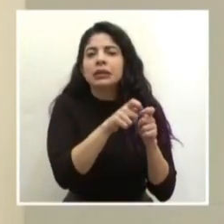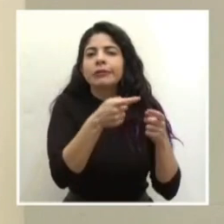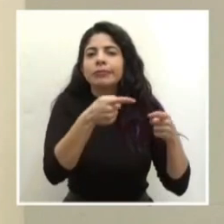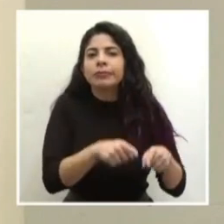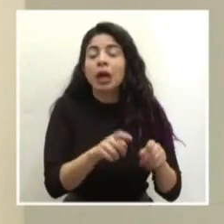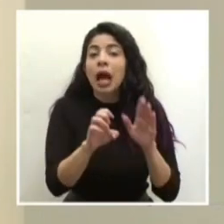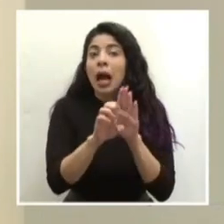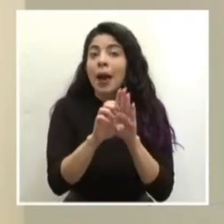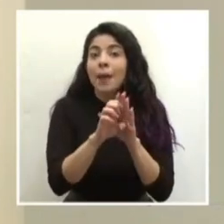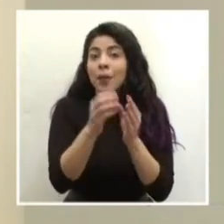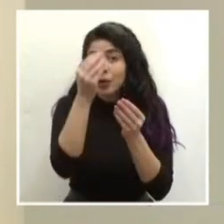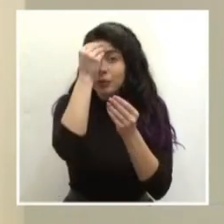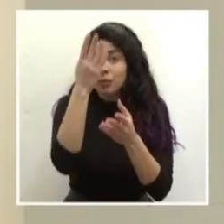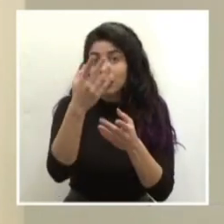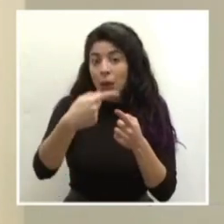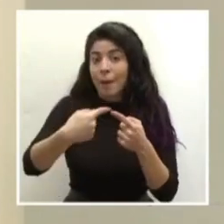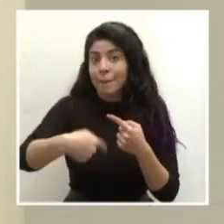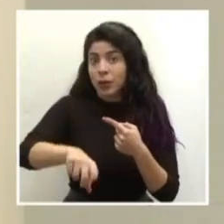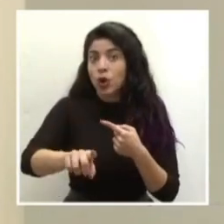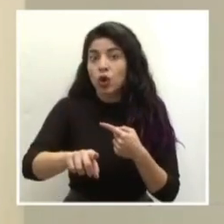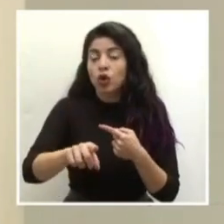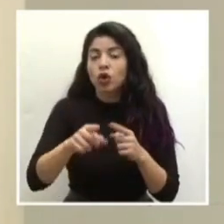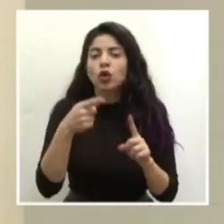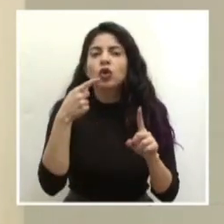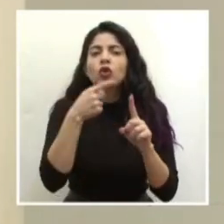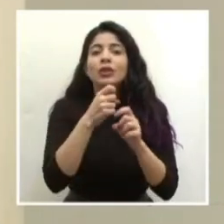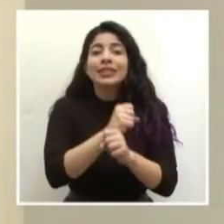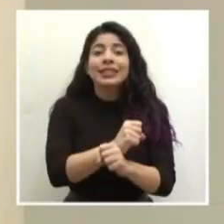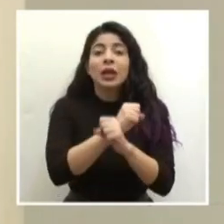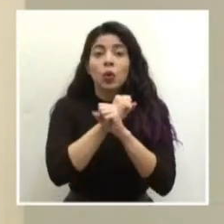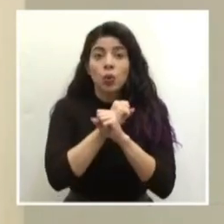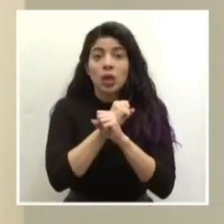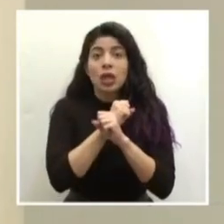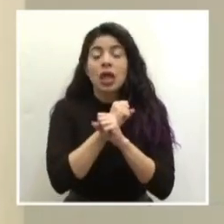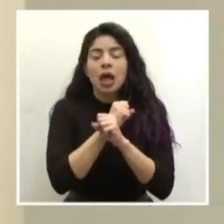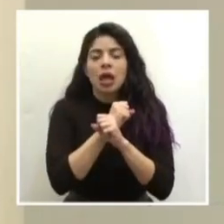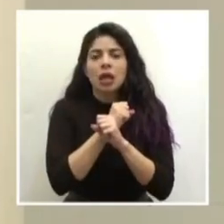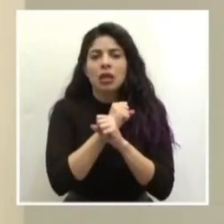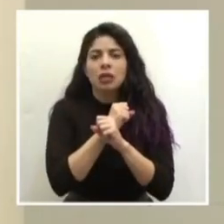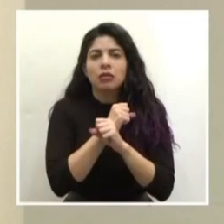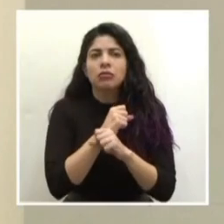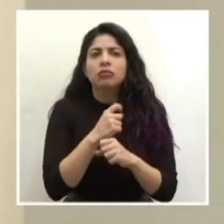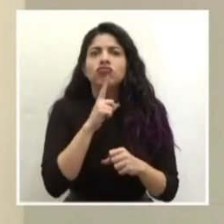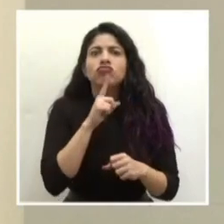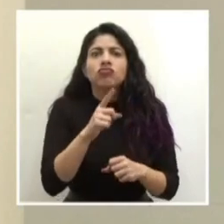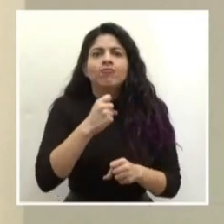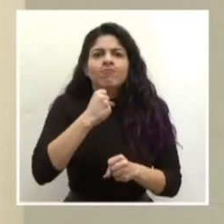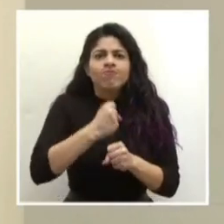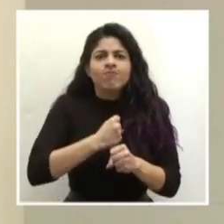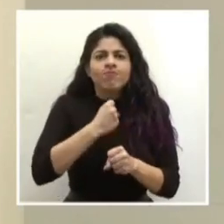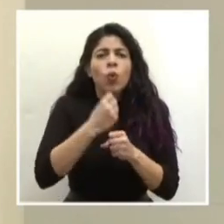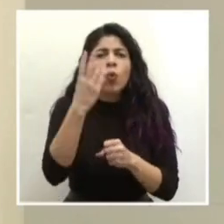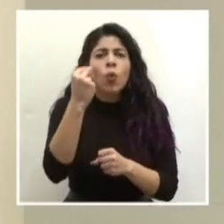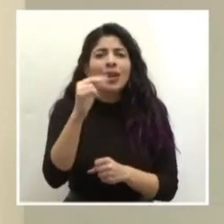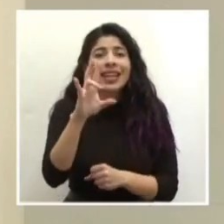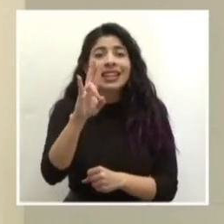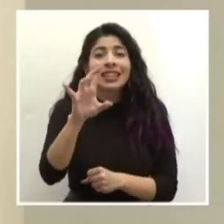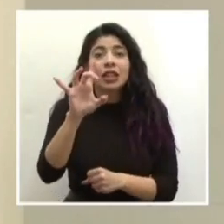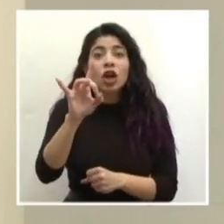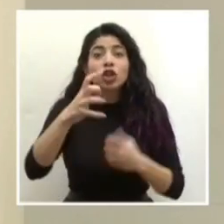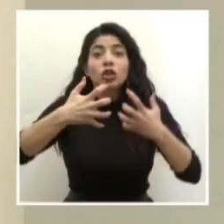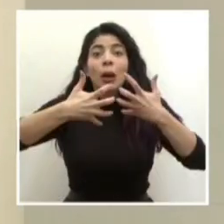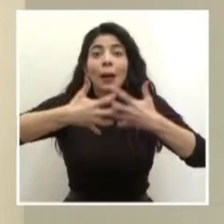ejemplo, en el reporte que se dará próximamente en materia de seguridad, se han trabajado con 78